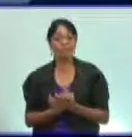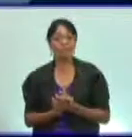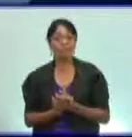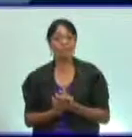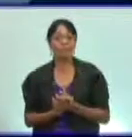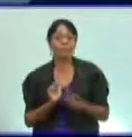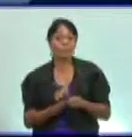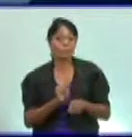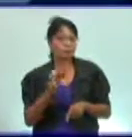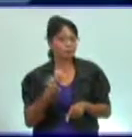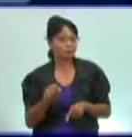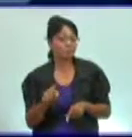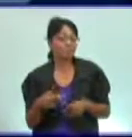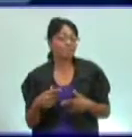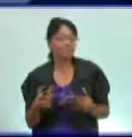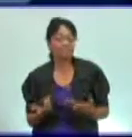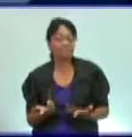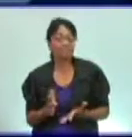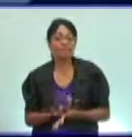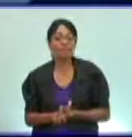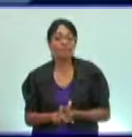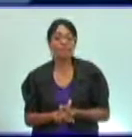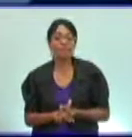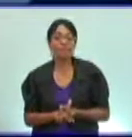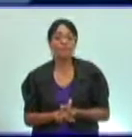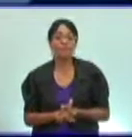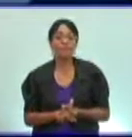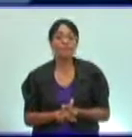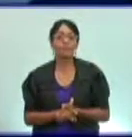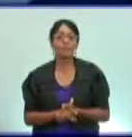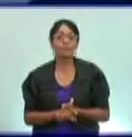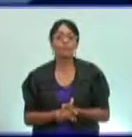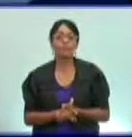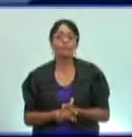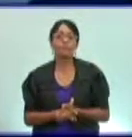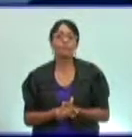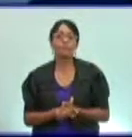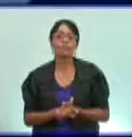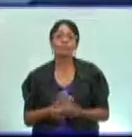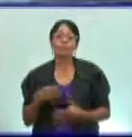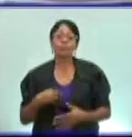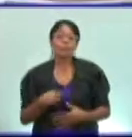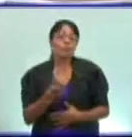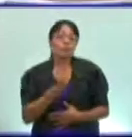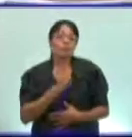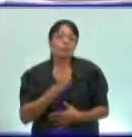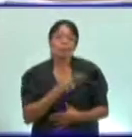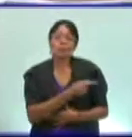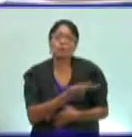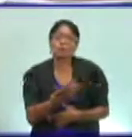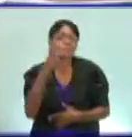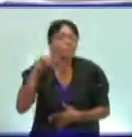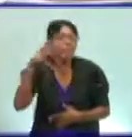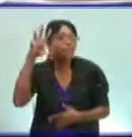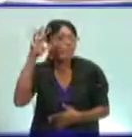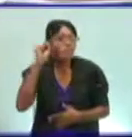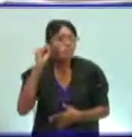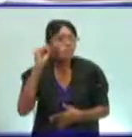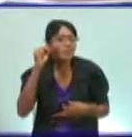esto, yo quiero que ustedes ahora tengan en cuenta cómo vamos a analizar estas